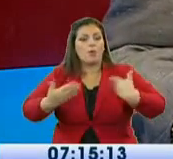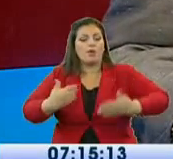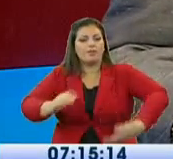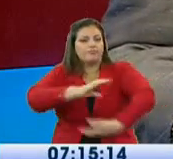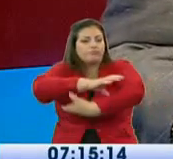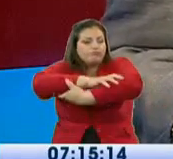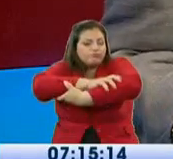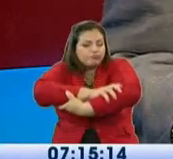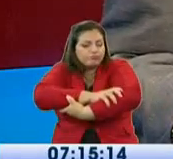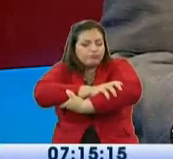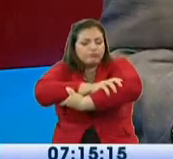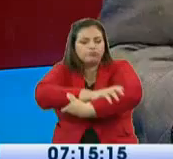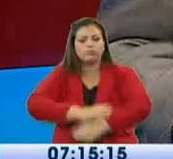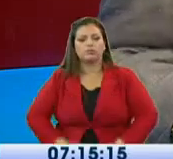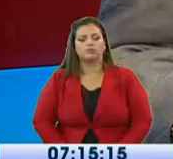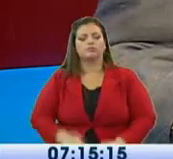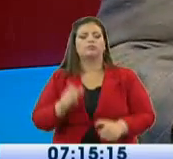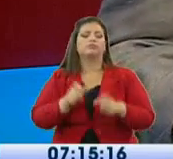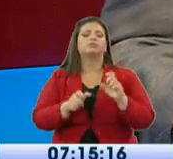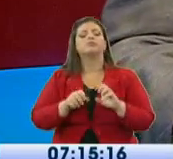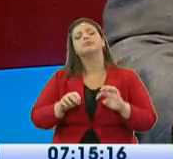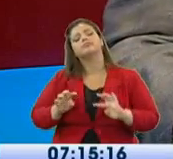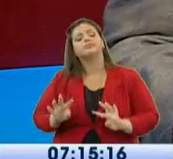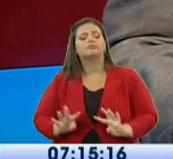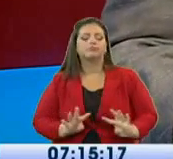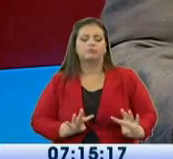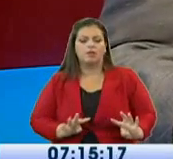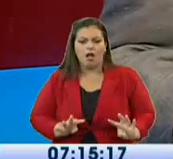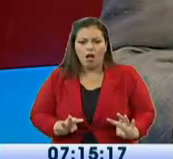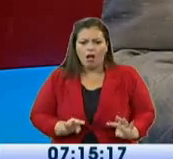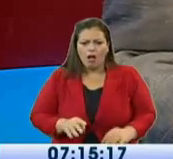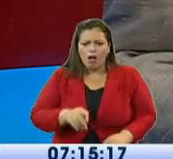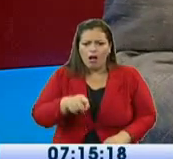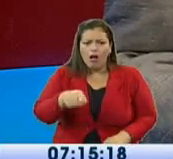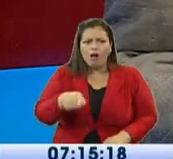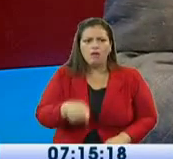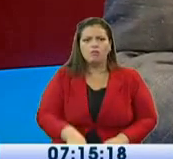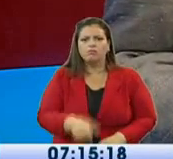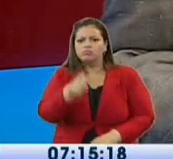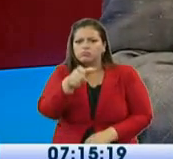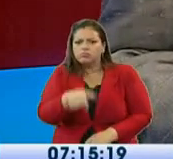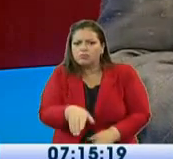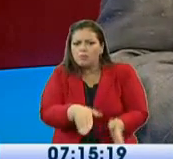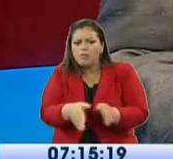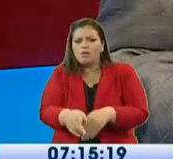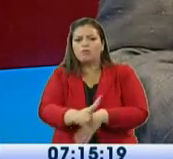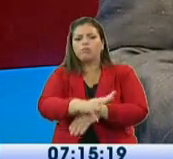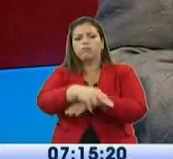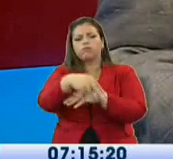se encontraba con vida, pero tenía las manos amarradas. Veamos.